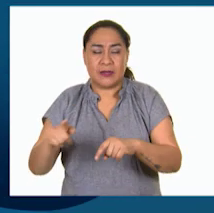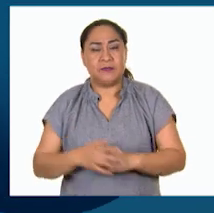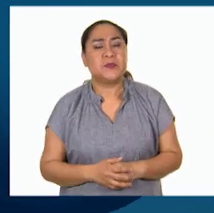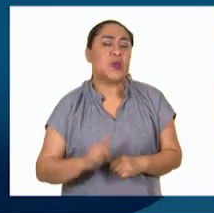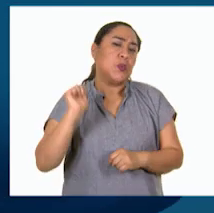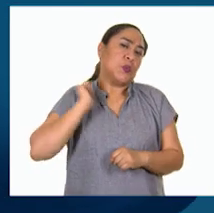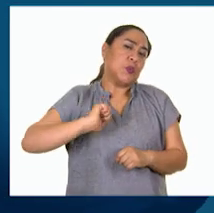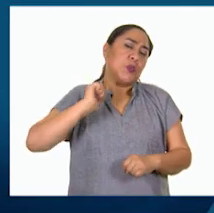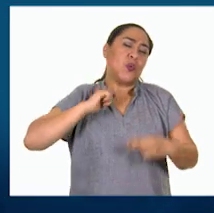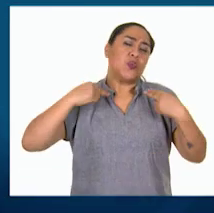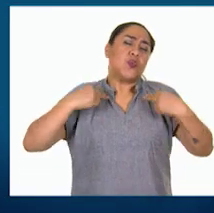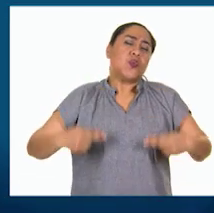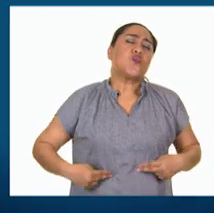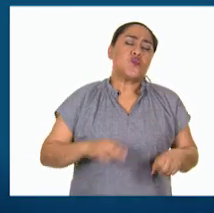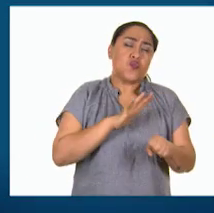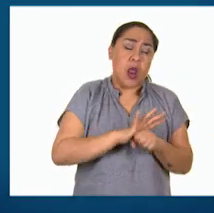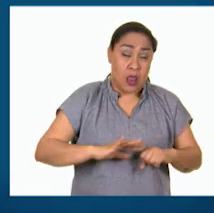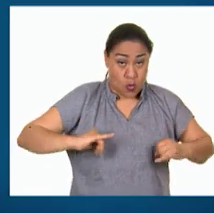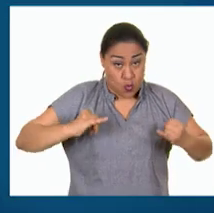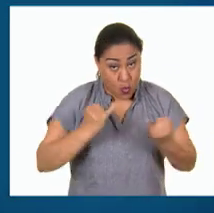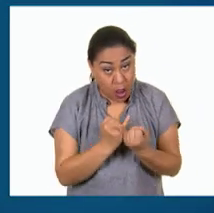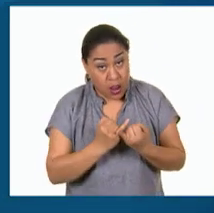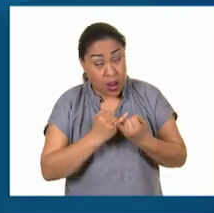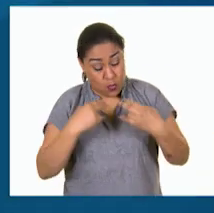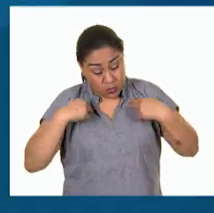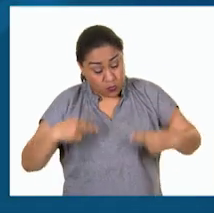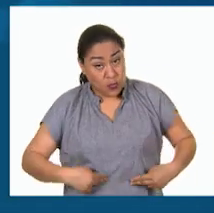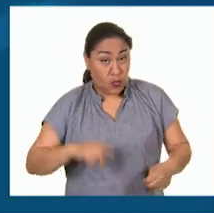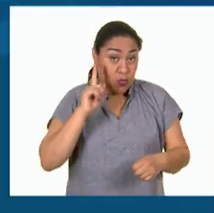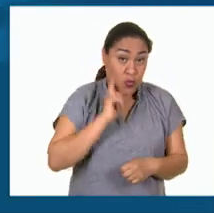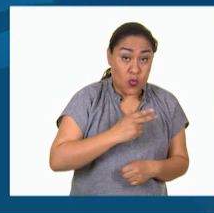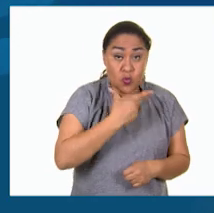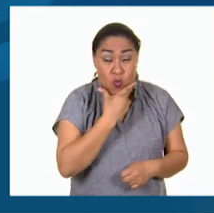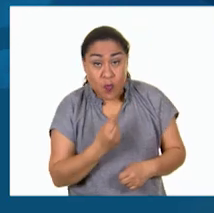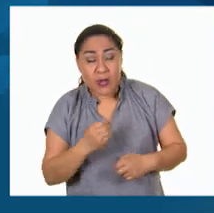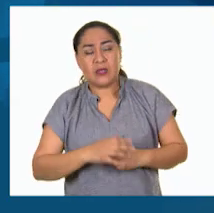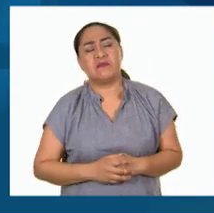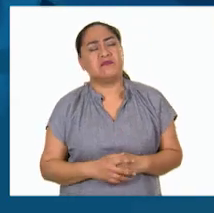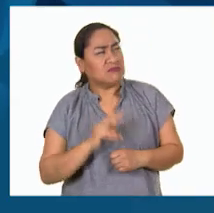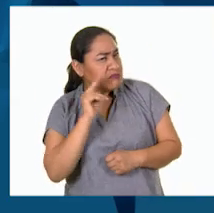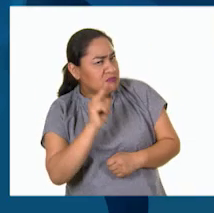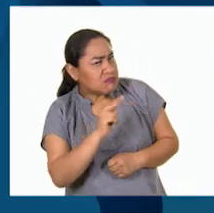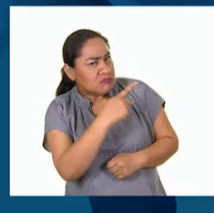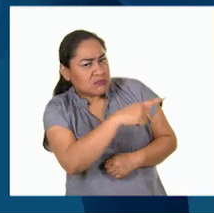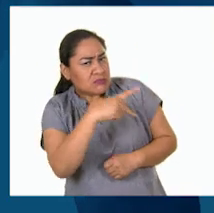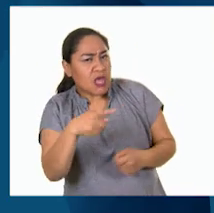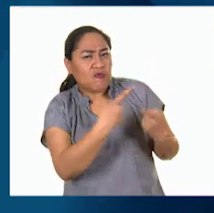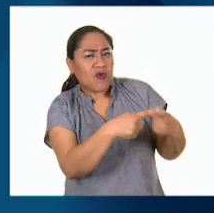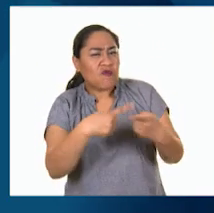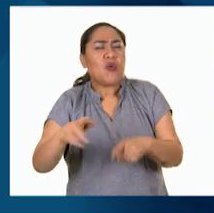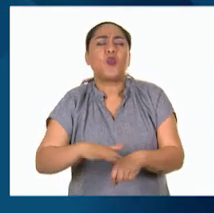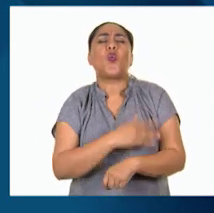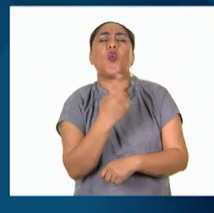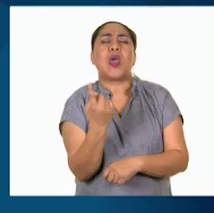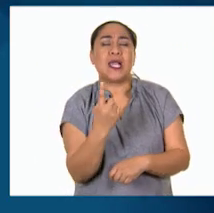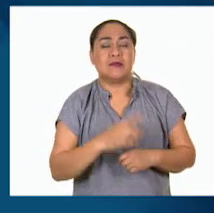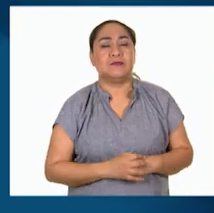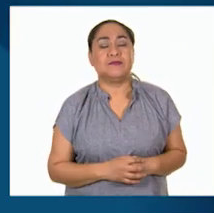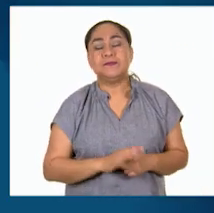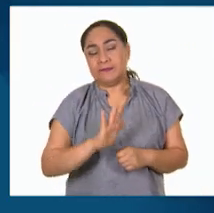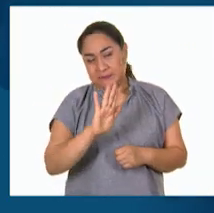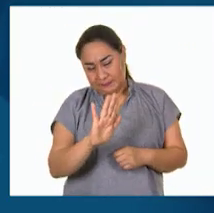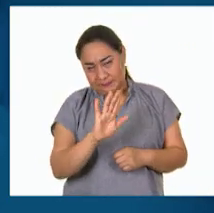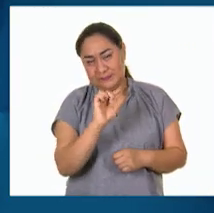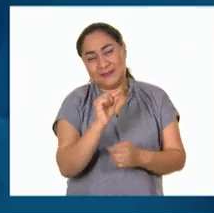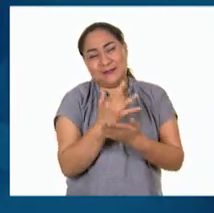época? ¿Eran iguales los uniformes de hombres y mujeres? ¿Por qué crees que tenían estas diferencias? Demos un momento para